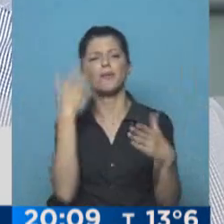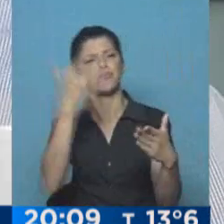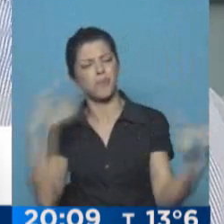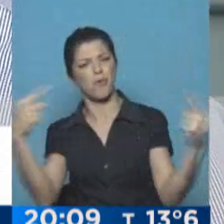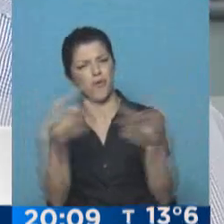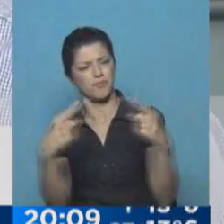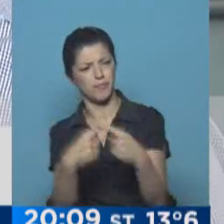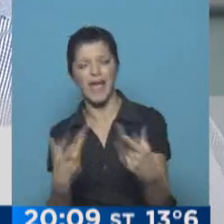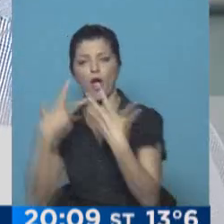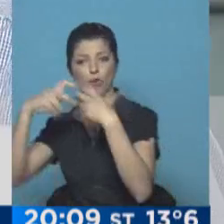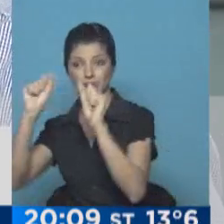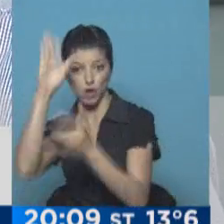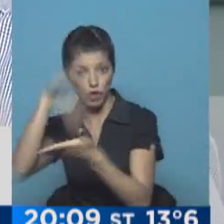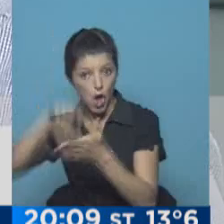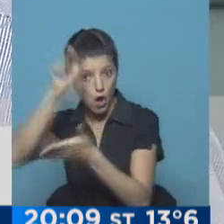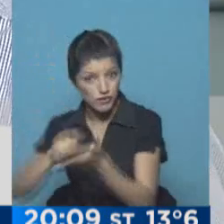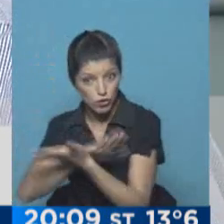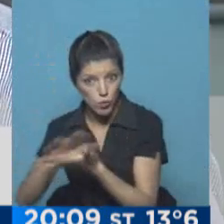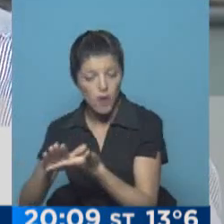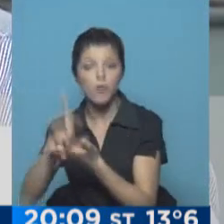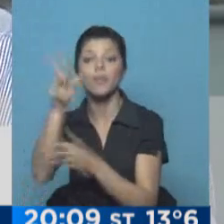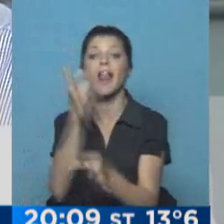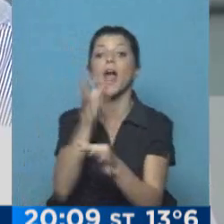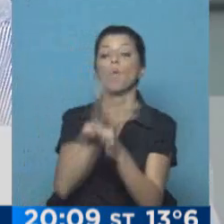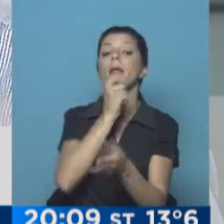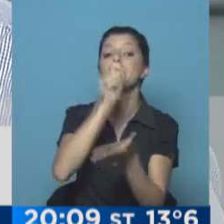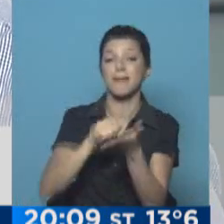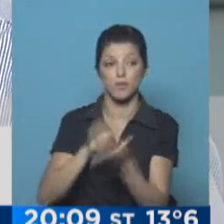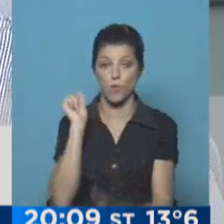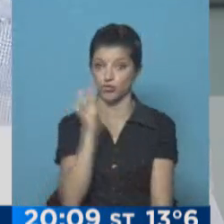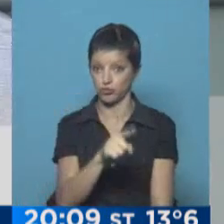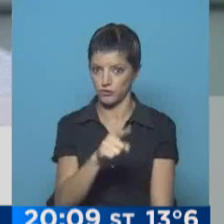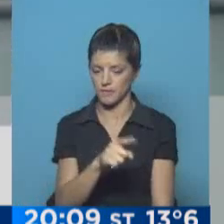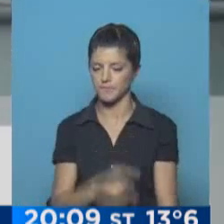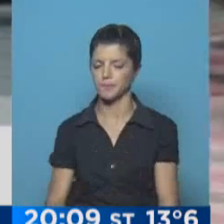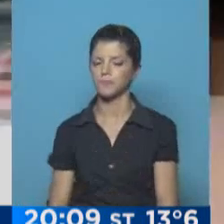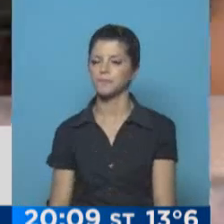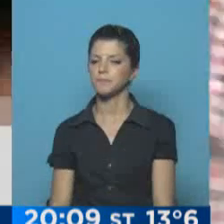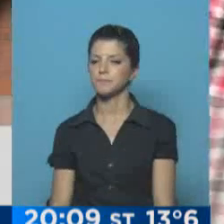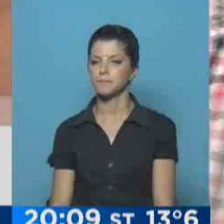nuevos contratos con la ciudad, que eran de la escuela de periodismo que tenía Niembro. Claudio,